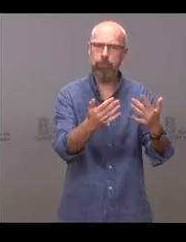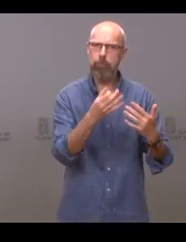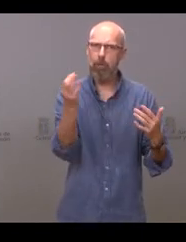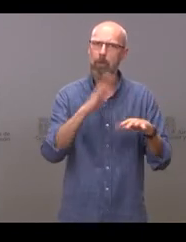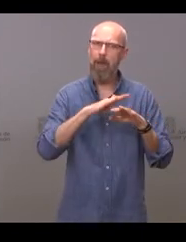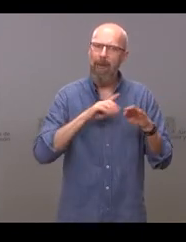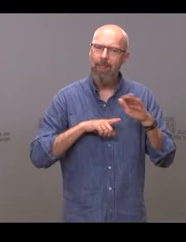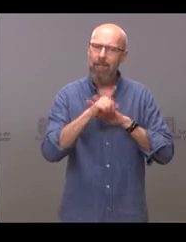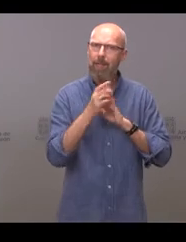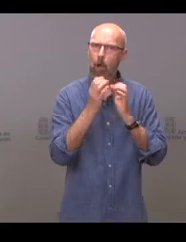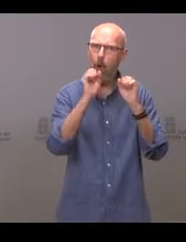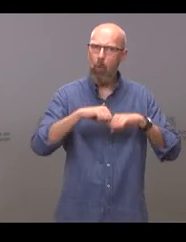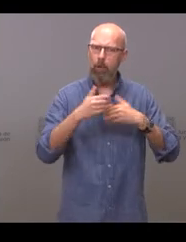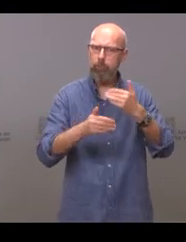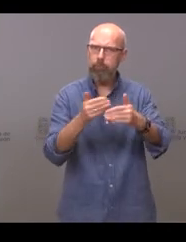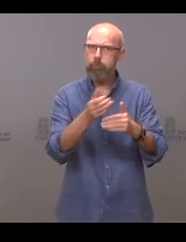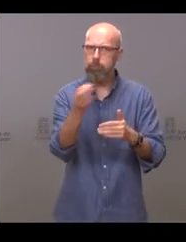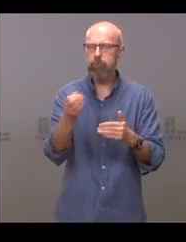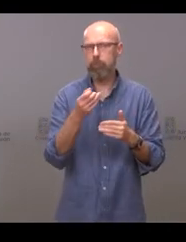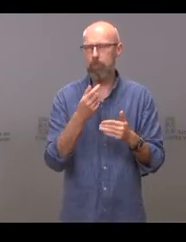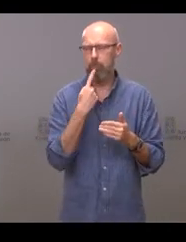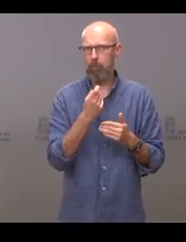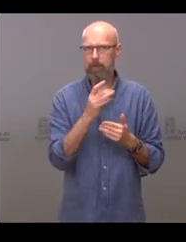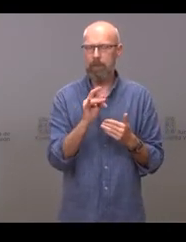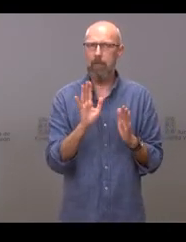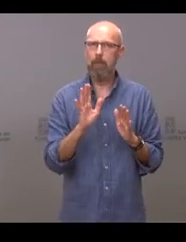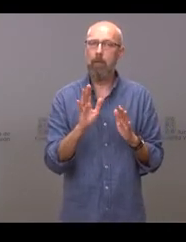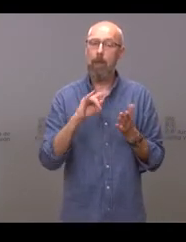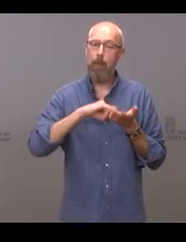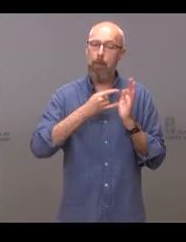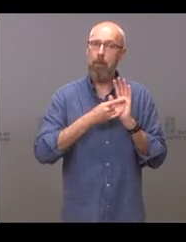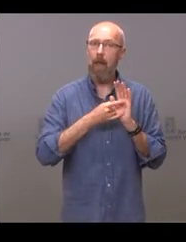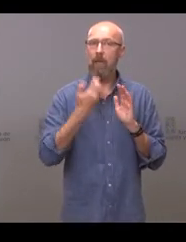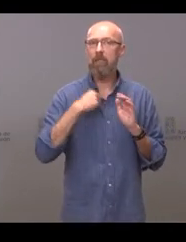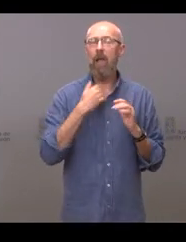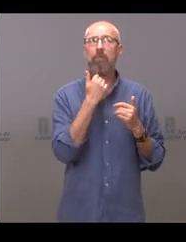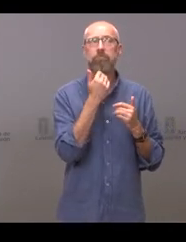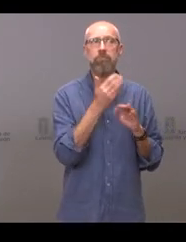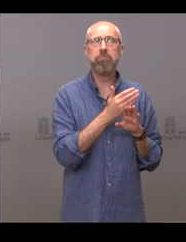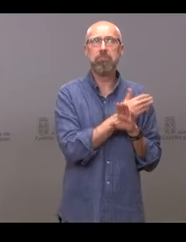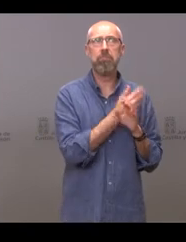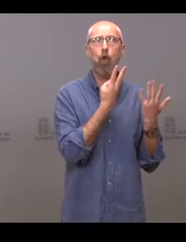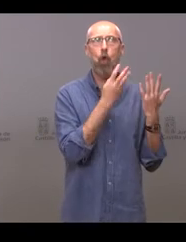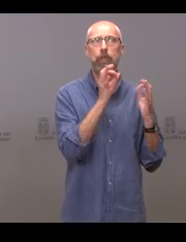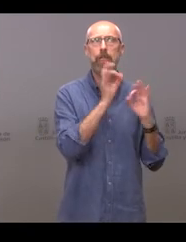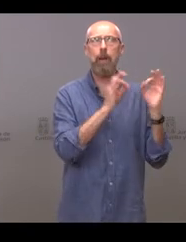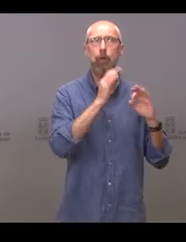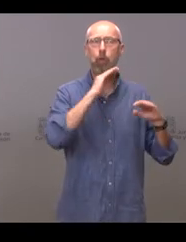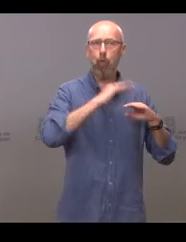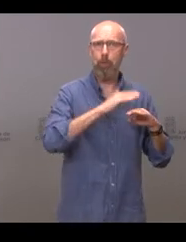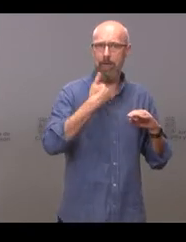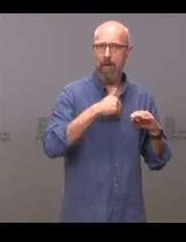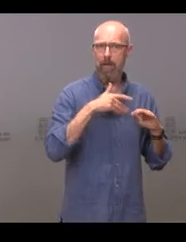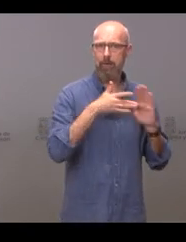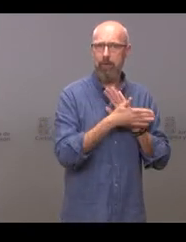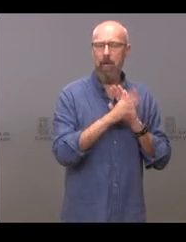pactados el plan los planes anteriores están en torno a un 80 por ciento de ejecución pero bueno esto como siempre todo